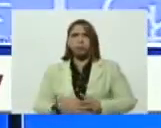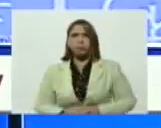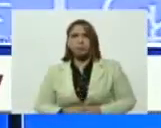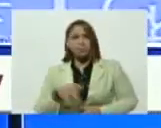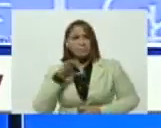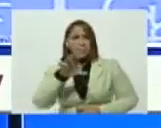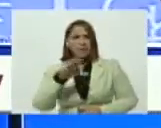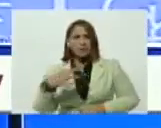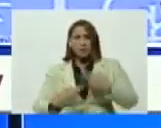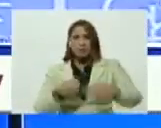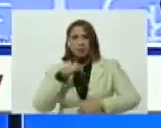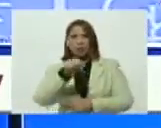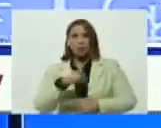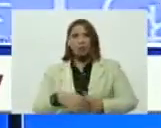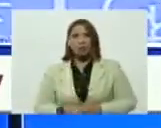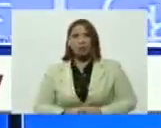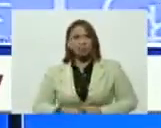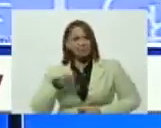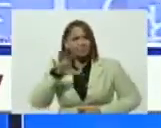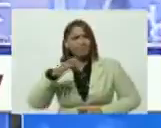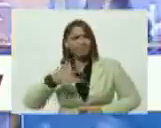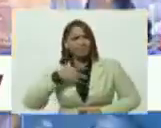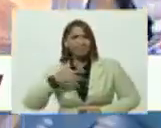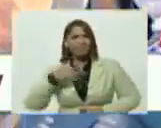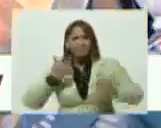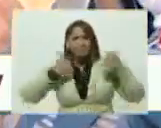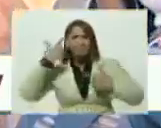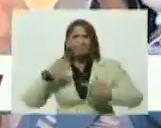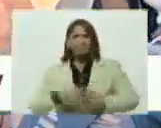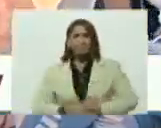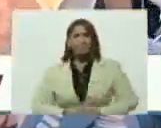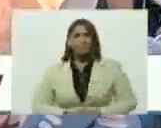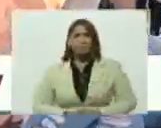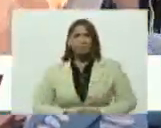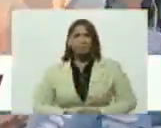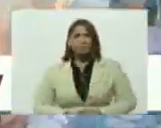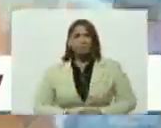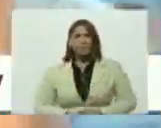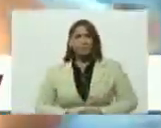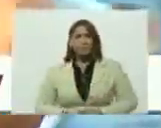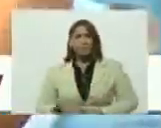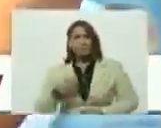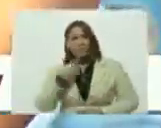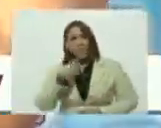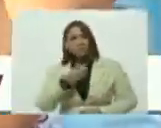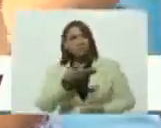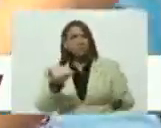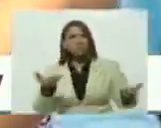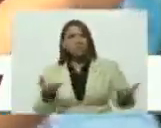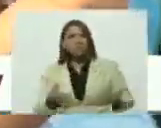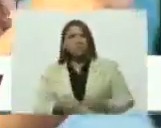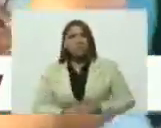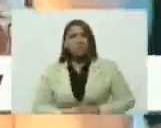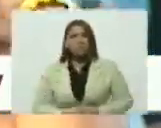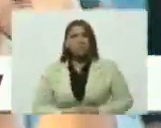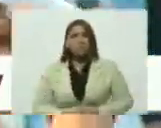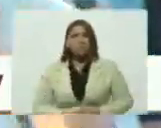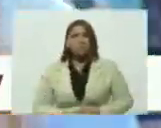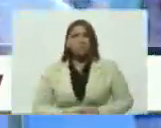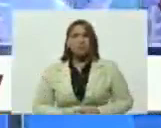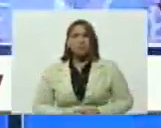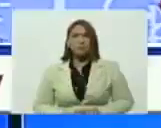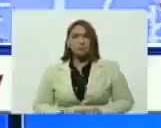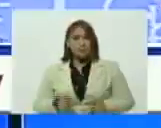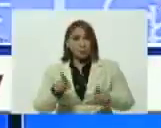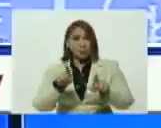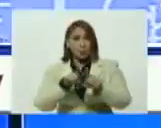patria revolucionaria, patria chavista. ¿Qué dices tú por aquí? Correcto.